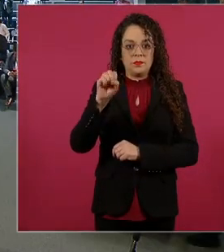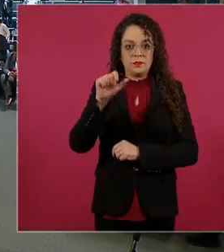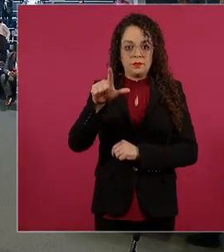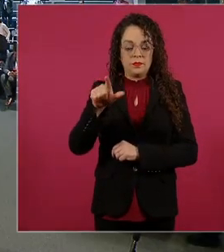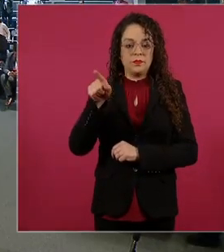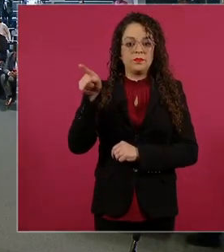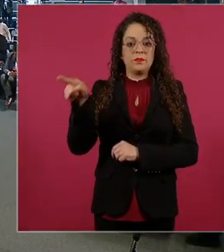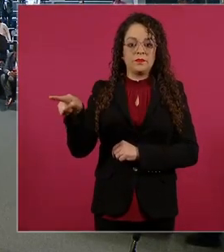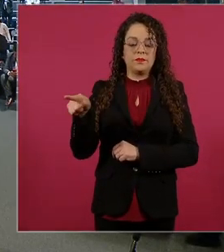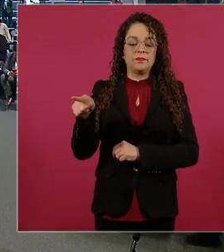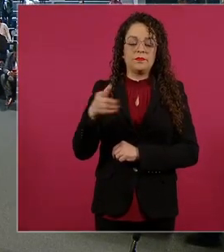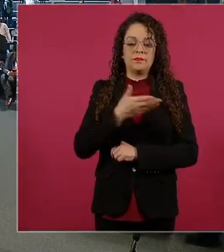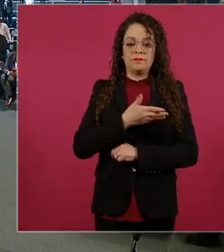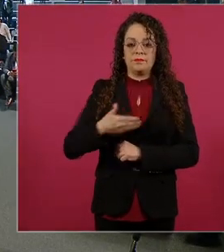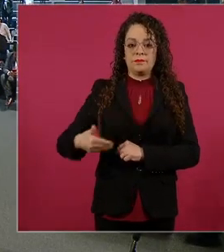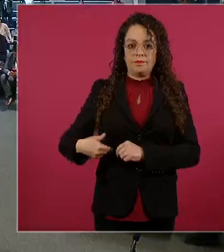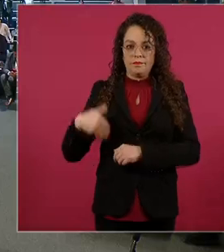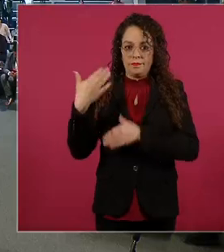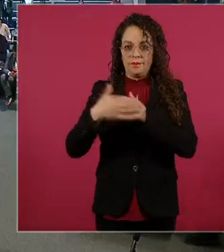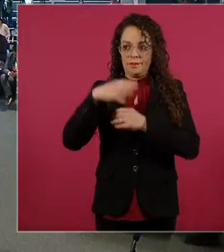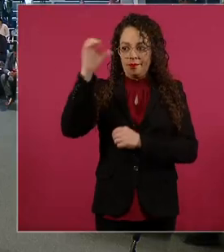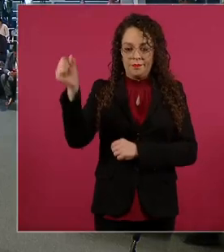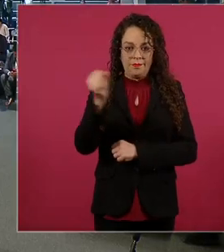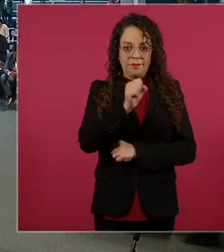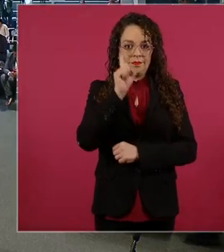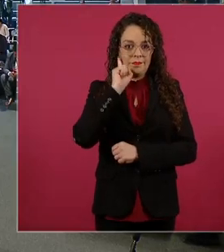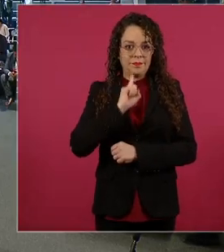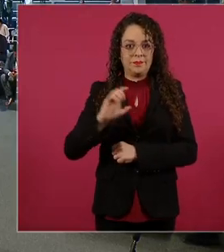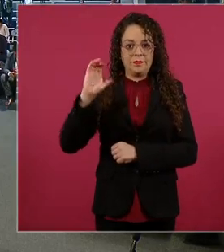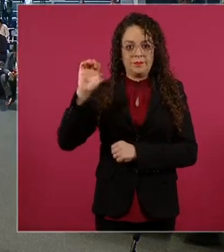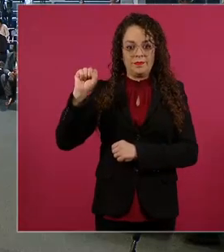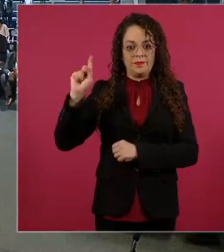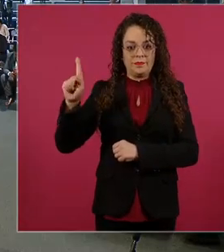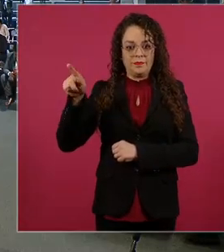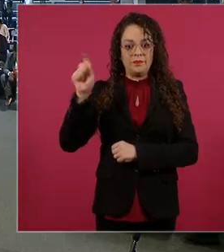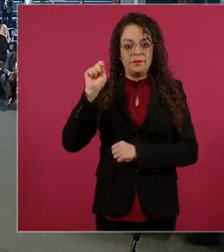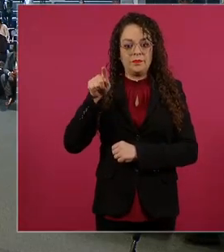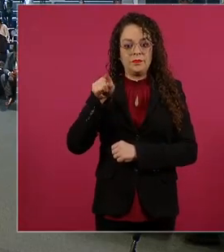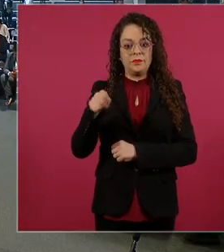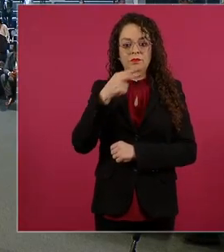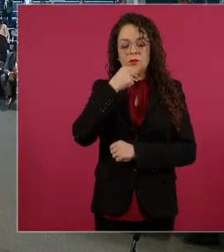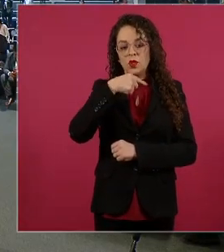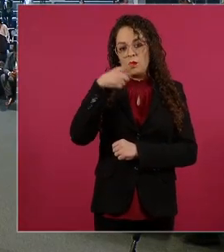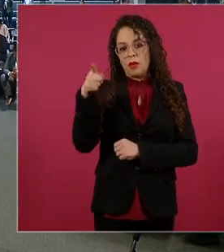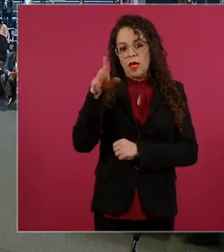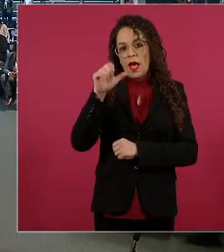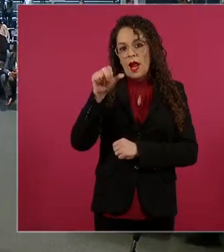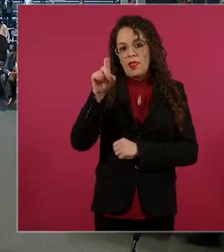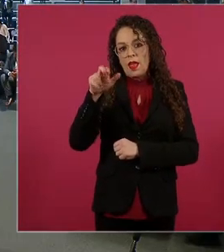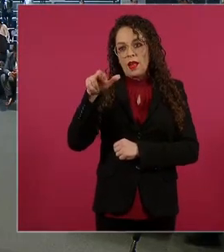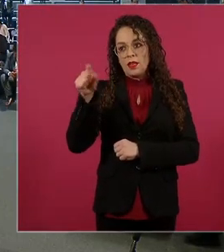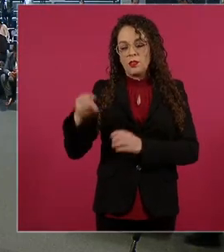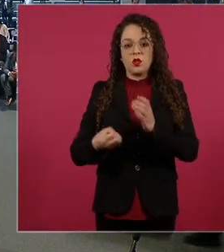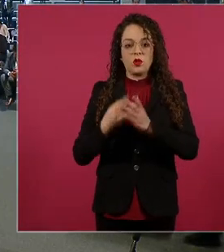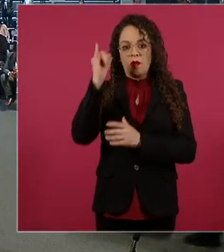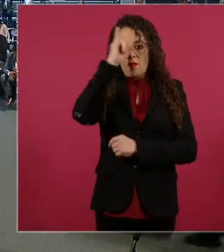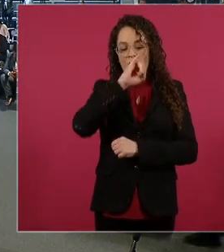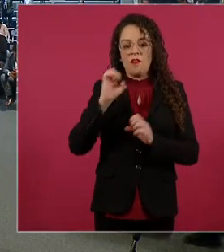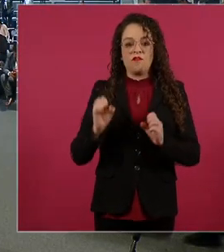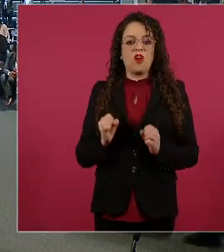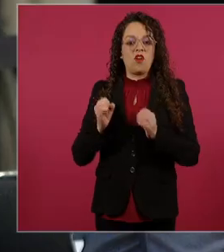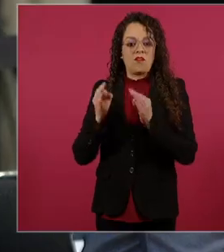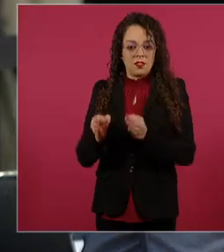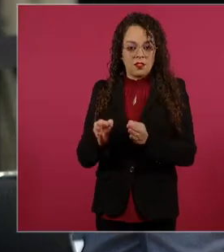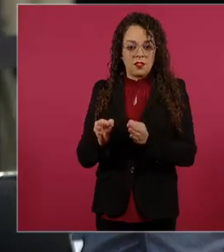Presidenta electa Presentó a Lázaro Cárdenas Batel Como su nuevo jefe de oficina Un organismo que usted había